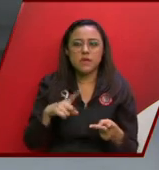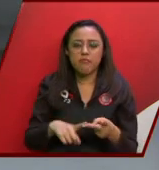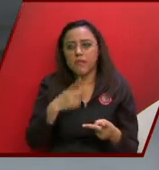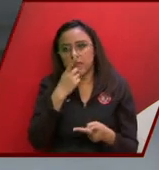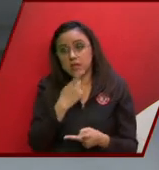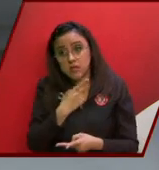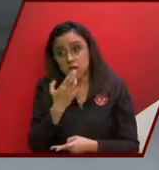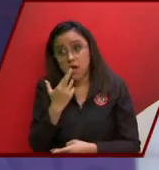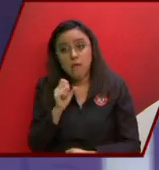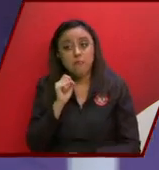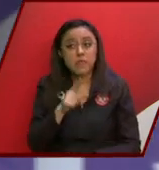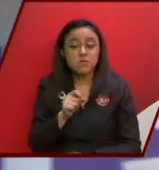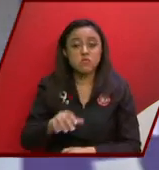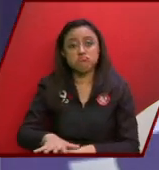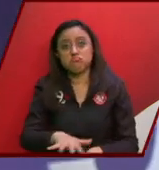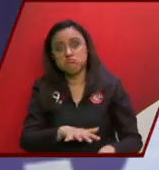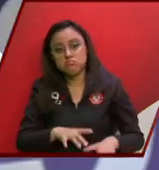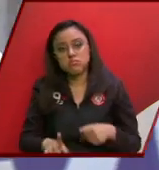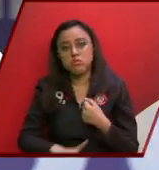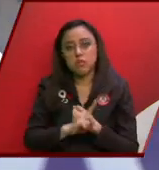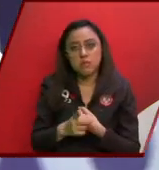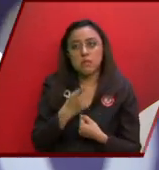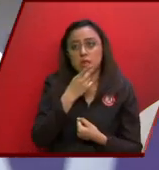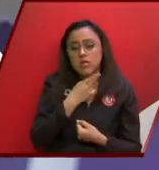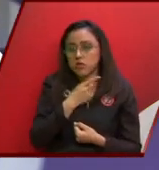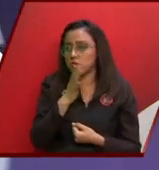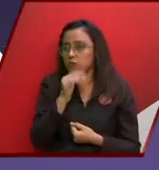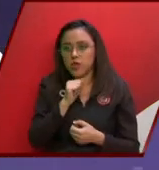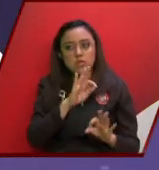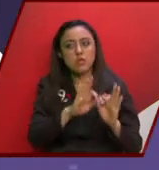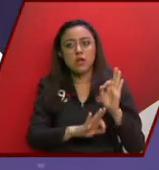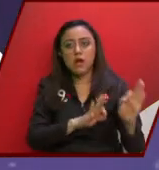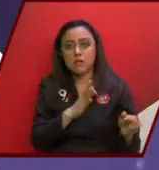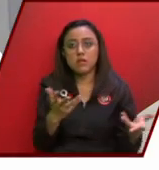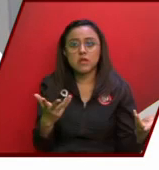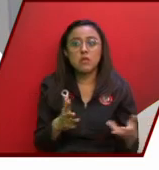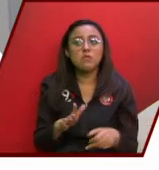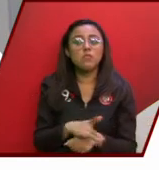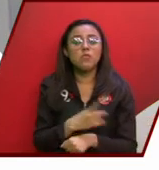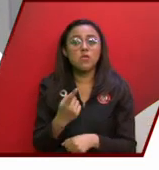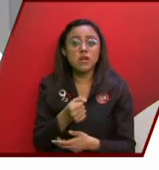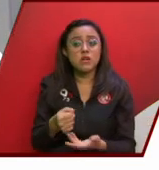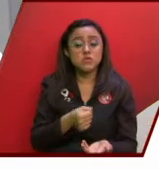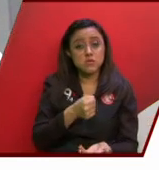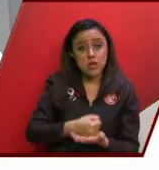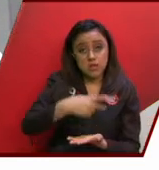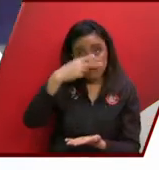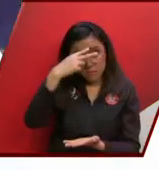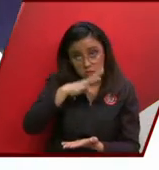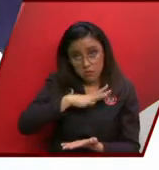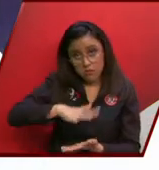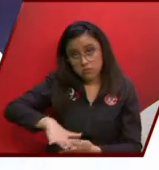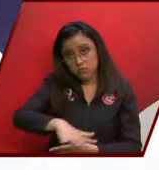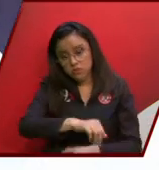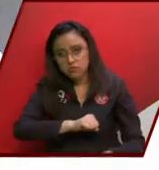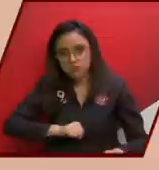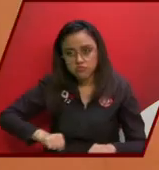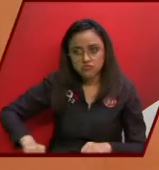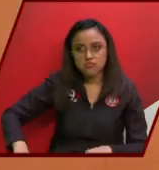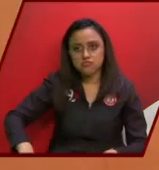mí es el sismo, que no podían hacer el trámite porque en la Ciudad de México ocurrió el